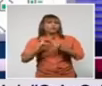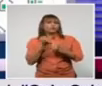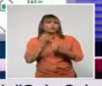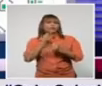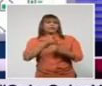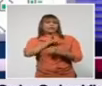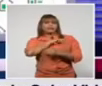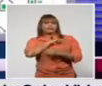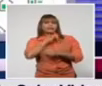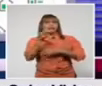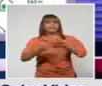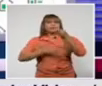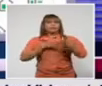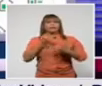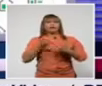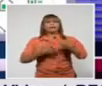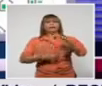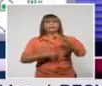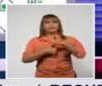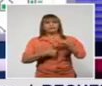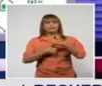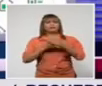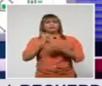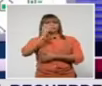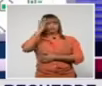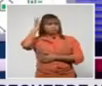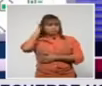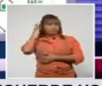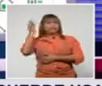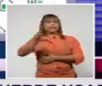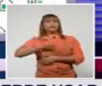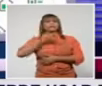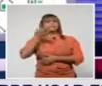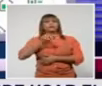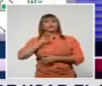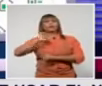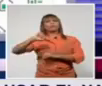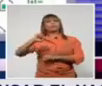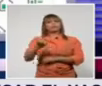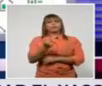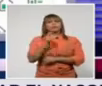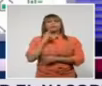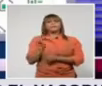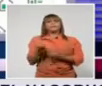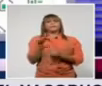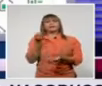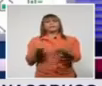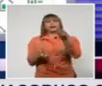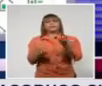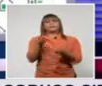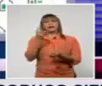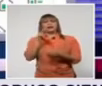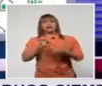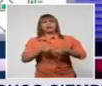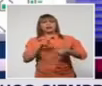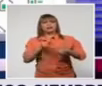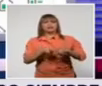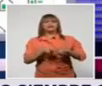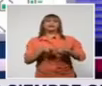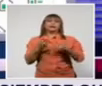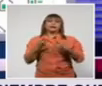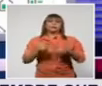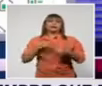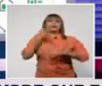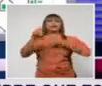ayer el presidente cubano Miguel Díaz-Canel Bermúdez, el control del rebrote en la capital del país, y apuntaba